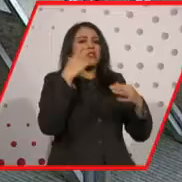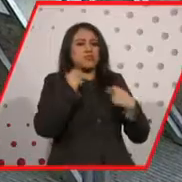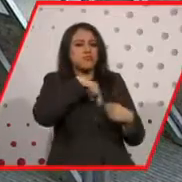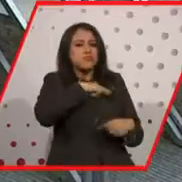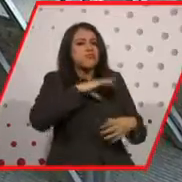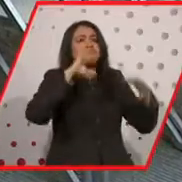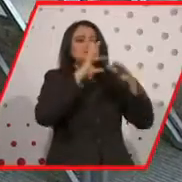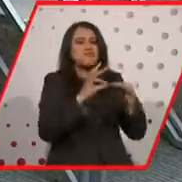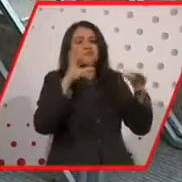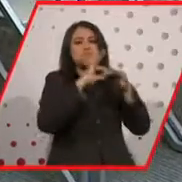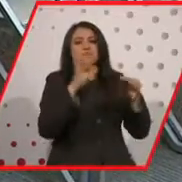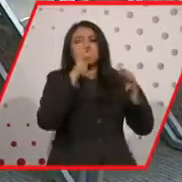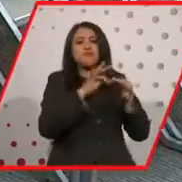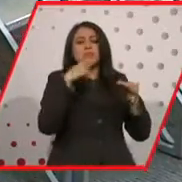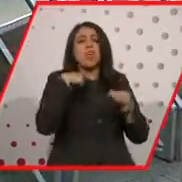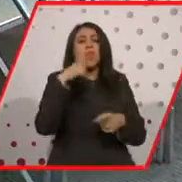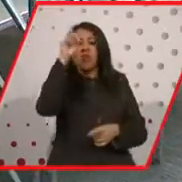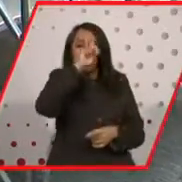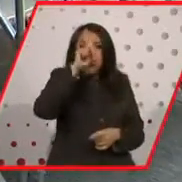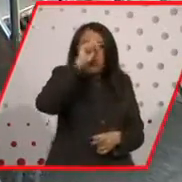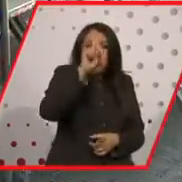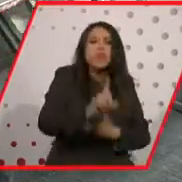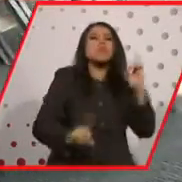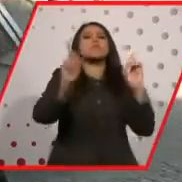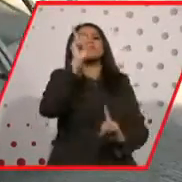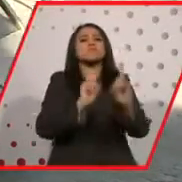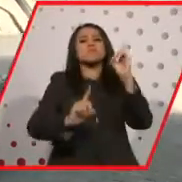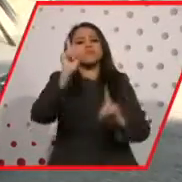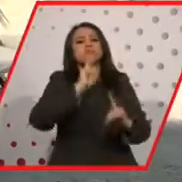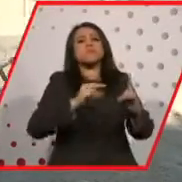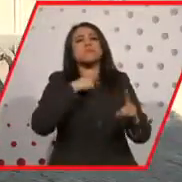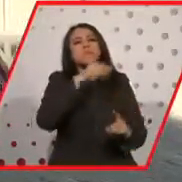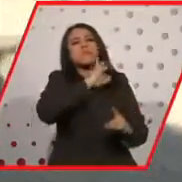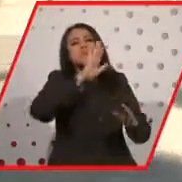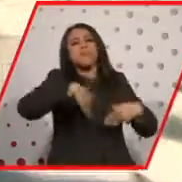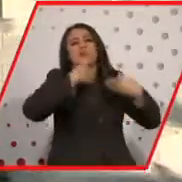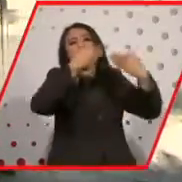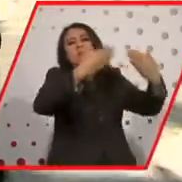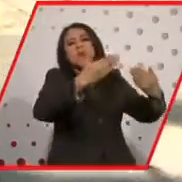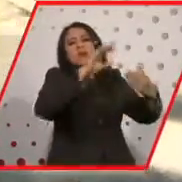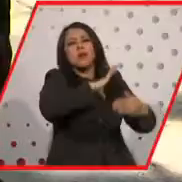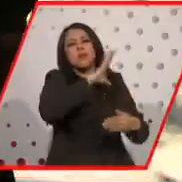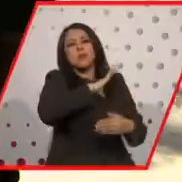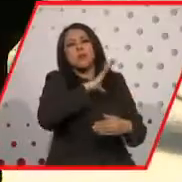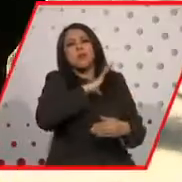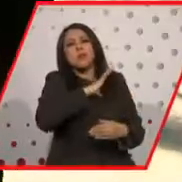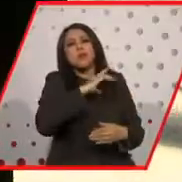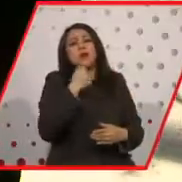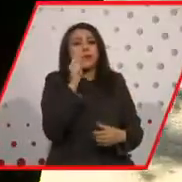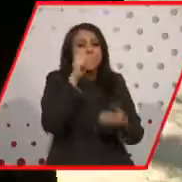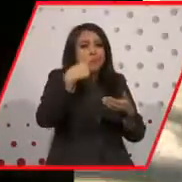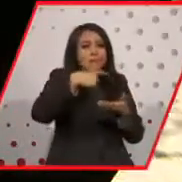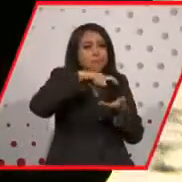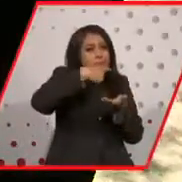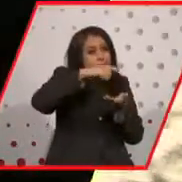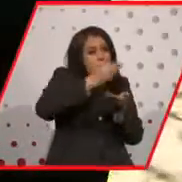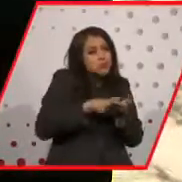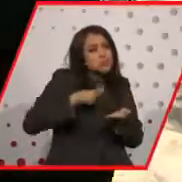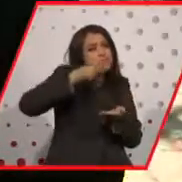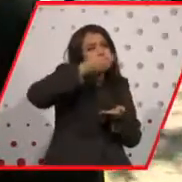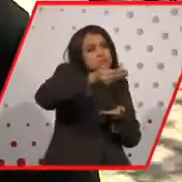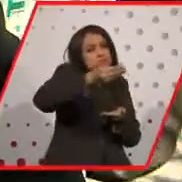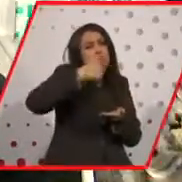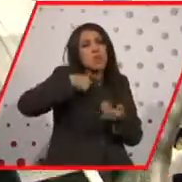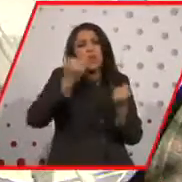pueden generar reportes, tenemos el cefemático por este lado. Aquí pueden realizar pagos, pueden sacar